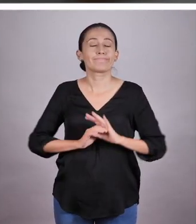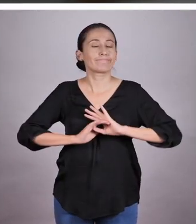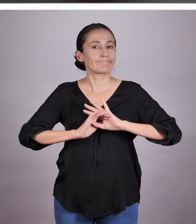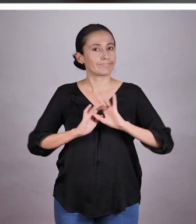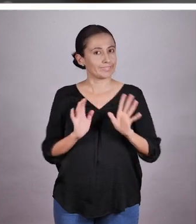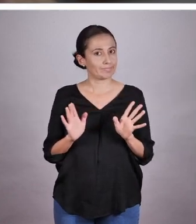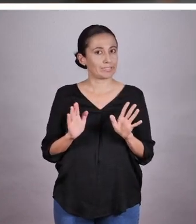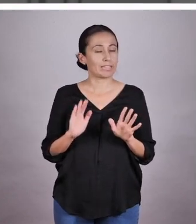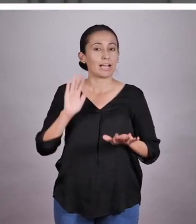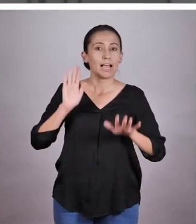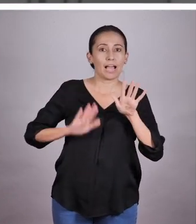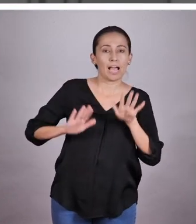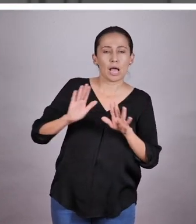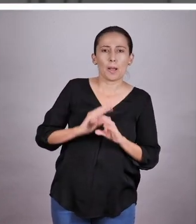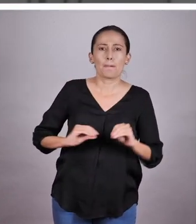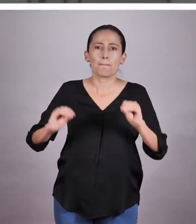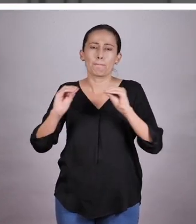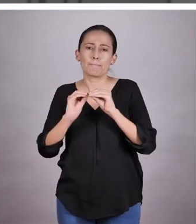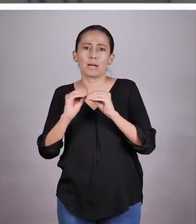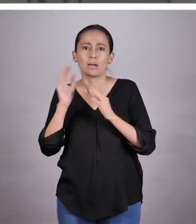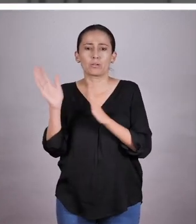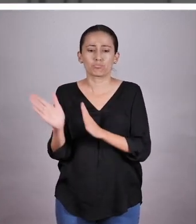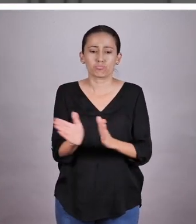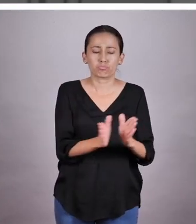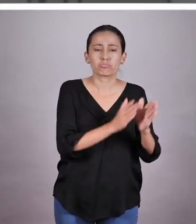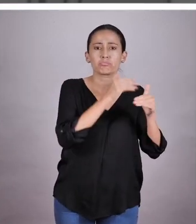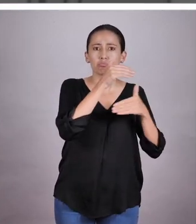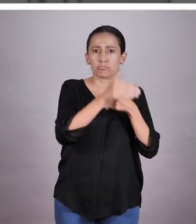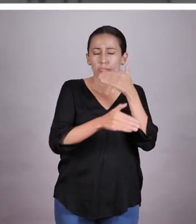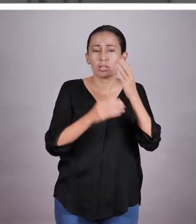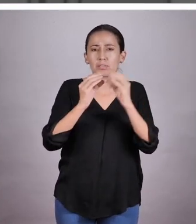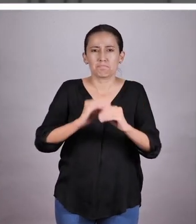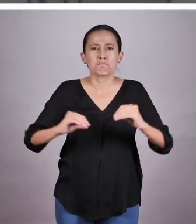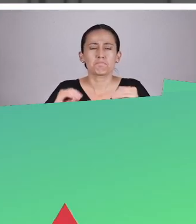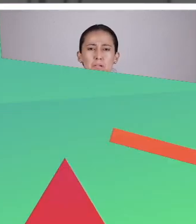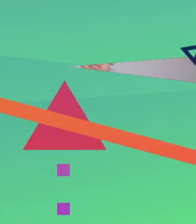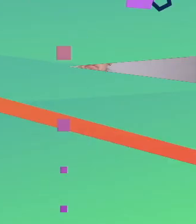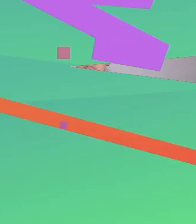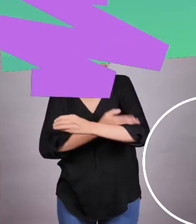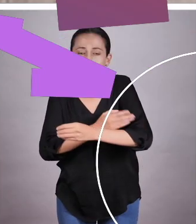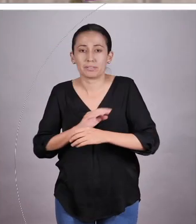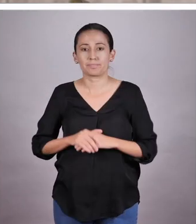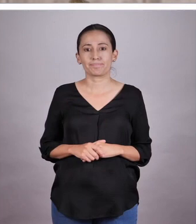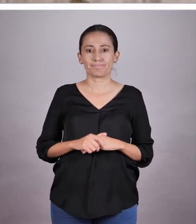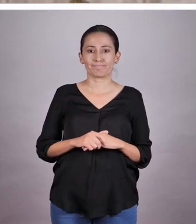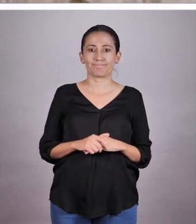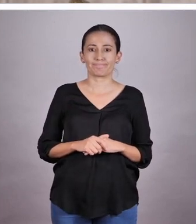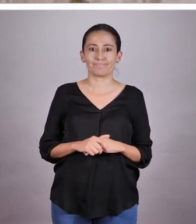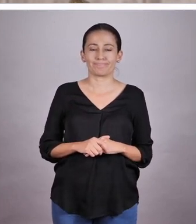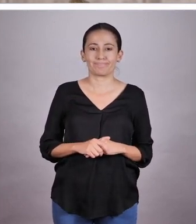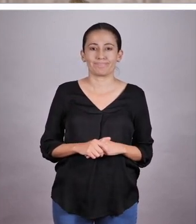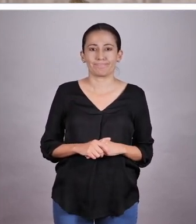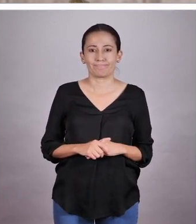fin, una mayor huella ecológica cada vez más potente y destructiva.